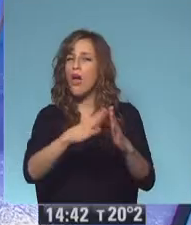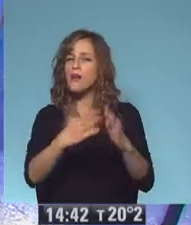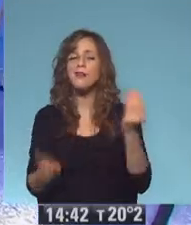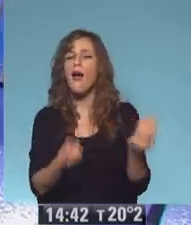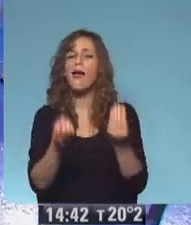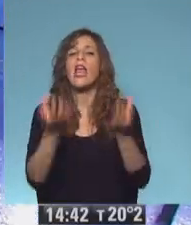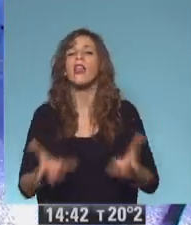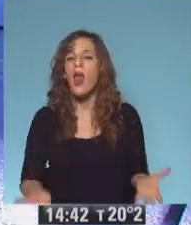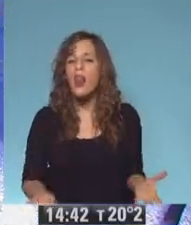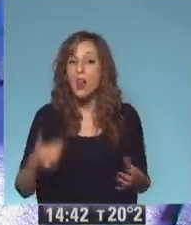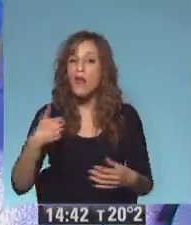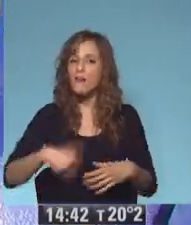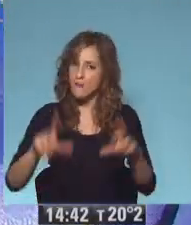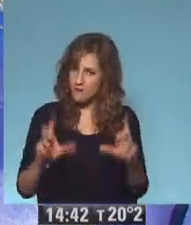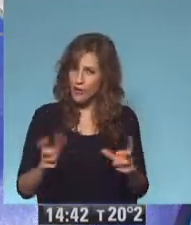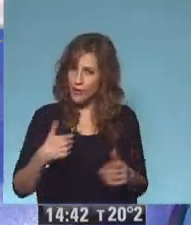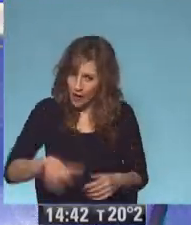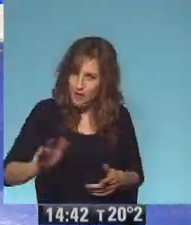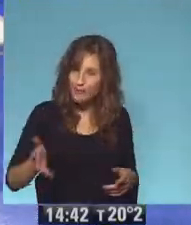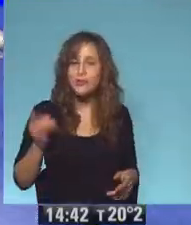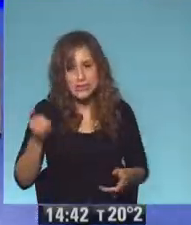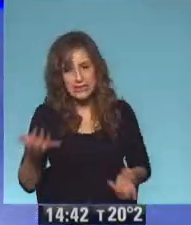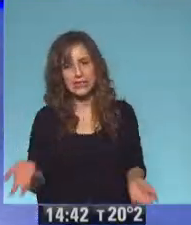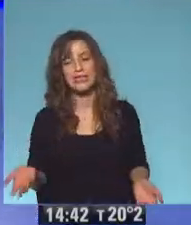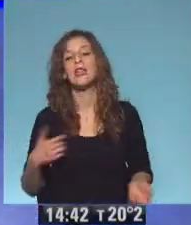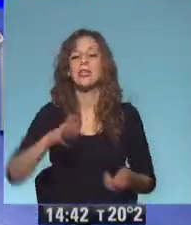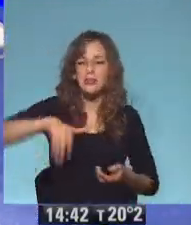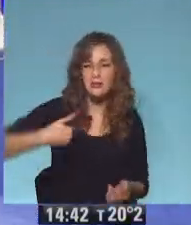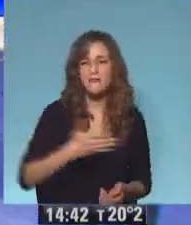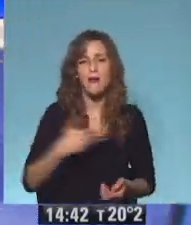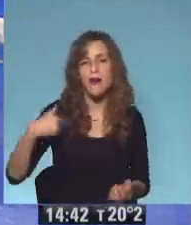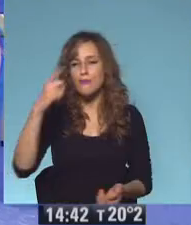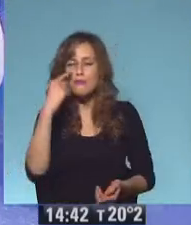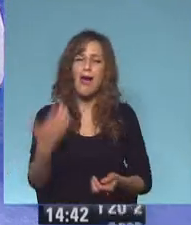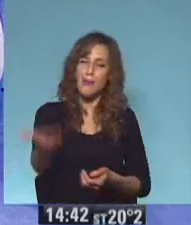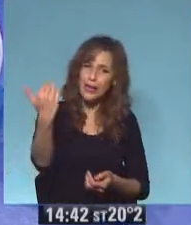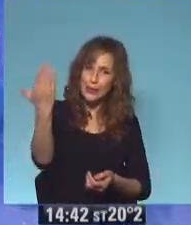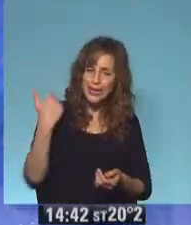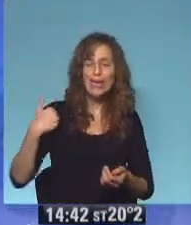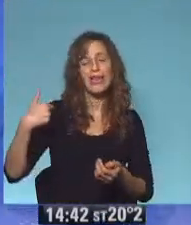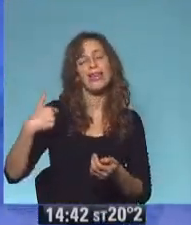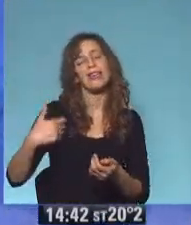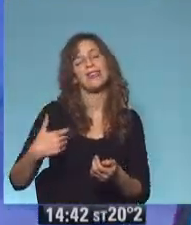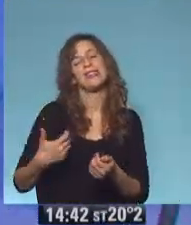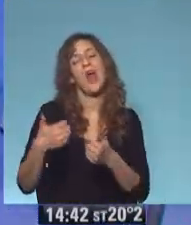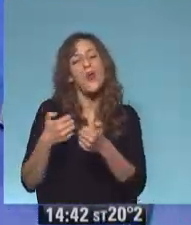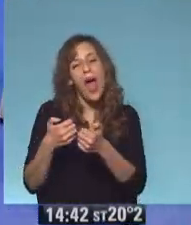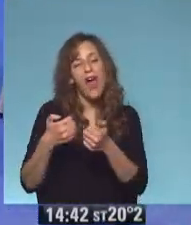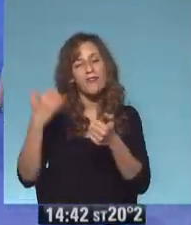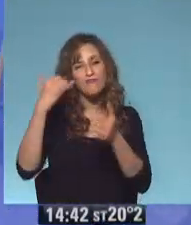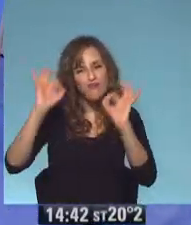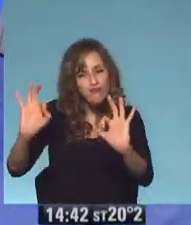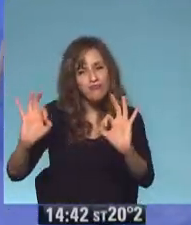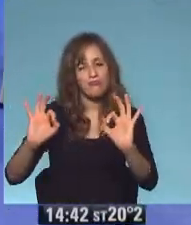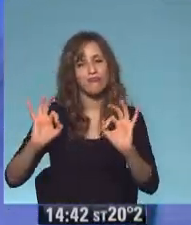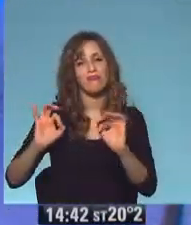nosotros. ¿Nos sacamos una foto? ¡Foto! Llamen a mamá, papá, que preparen el celular y ahí nos sacamos una foto, ¿sí? Y nos